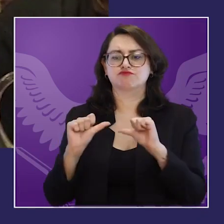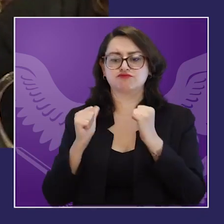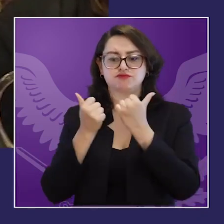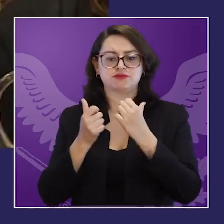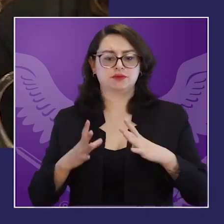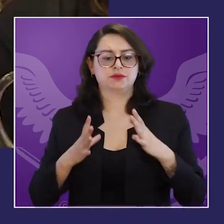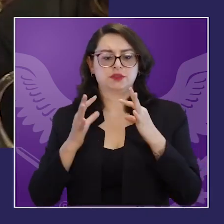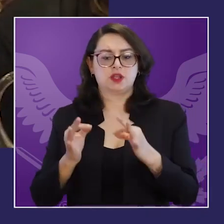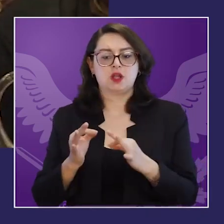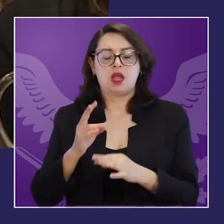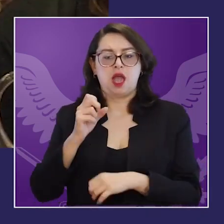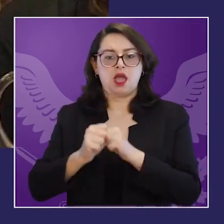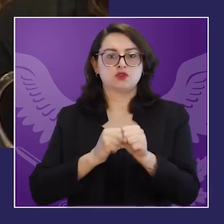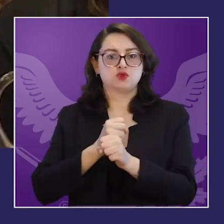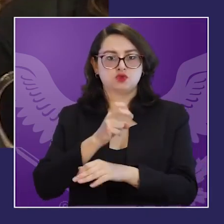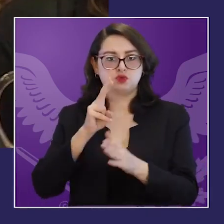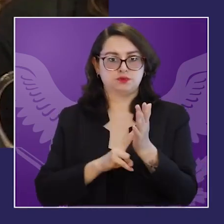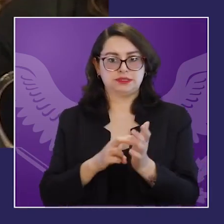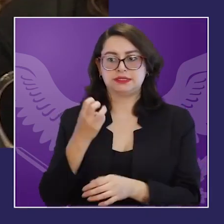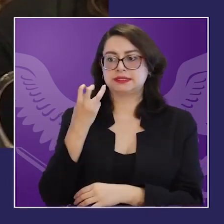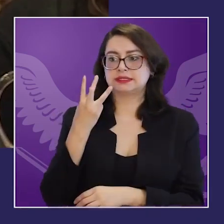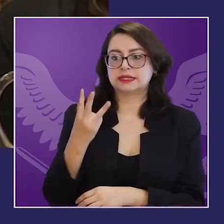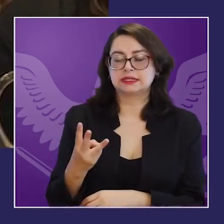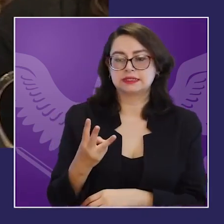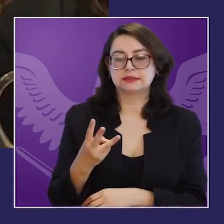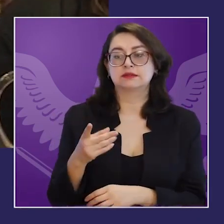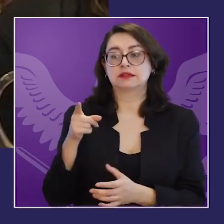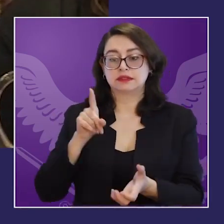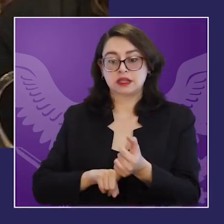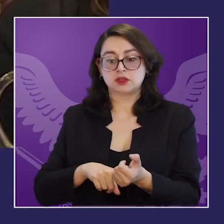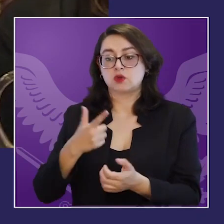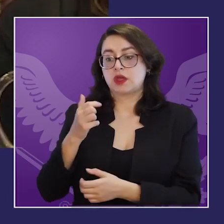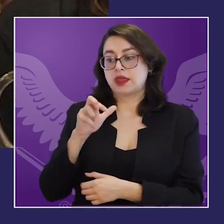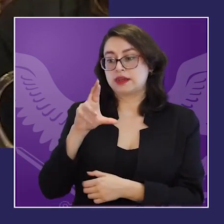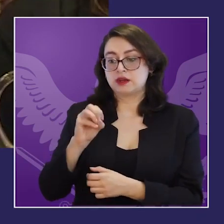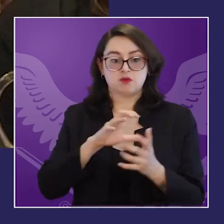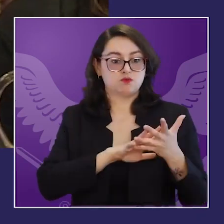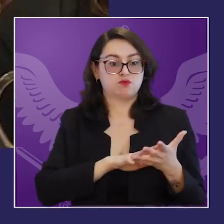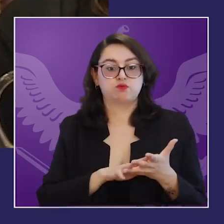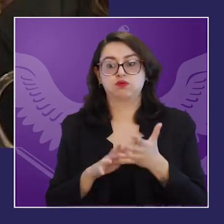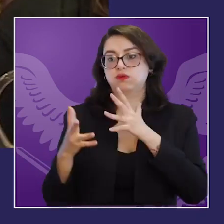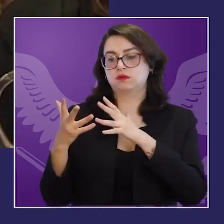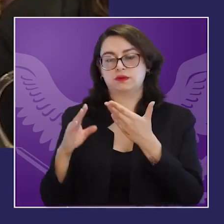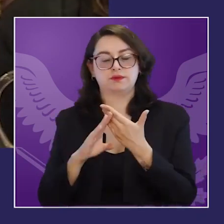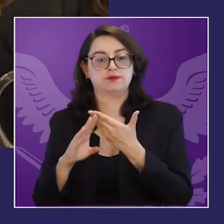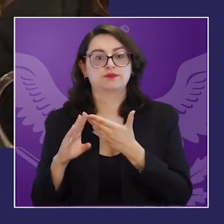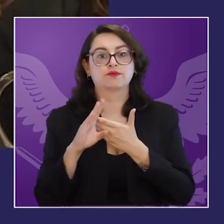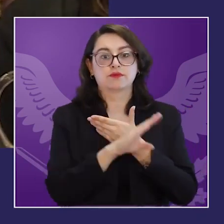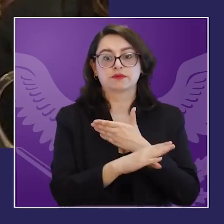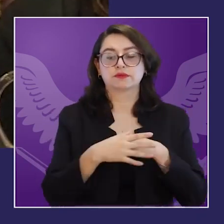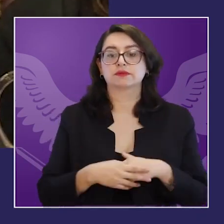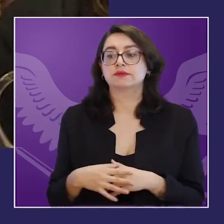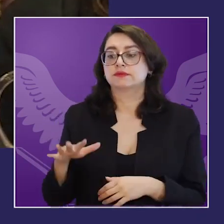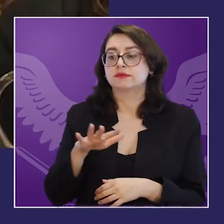año 2003 y donde trabajamos contra toda forma de violencia de género. Tenemos una sede en la Ciudad Autónoma de Buenos